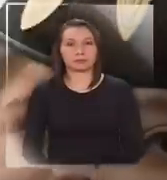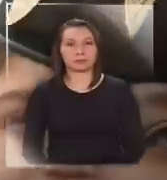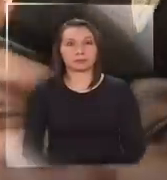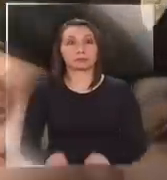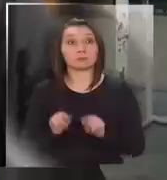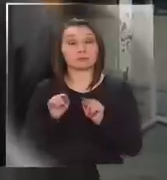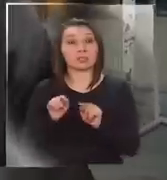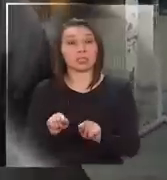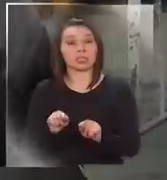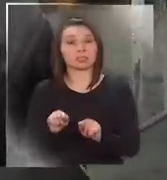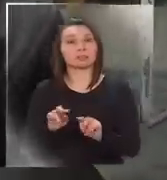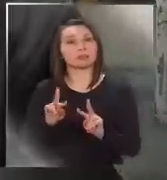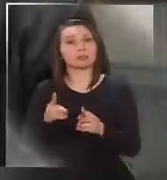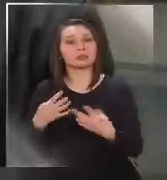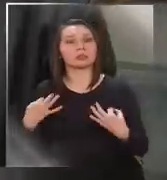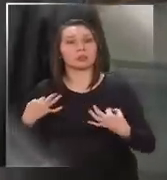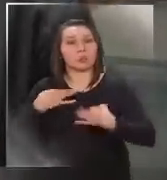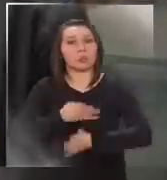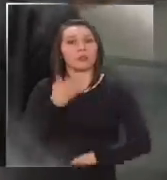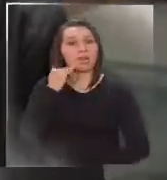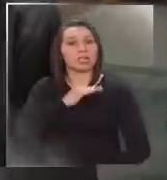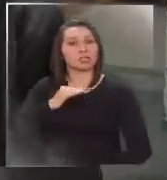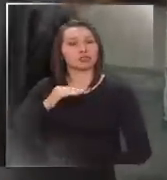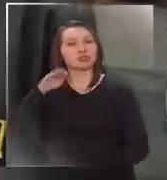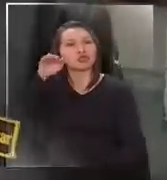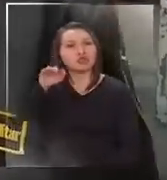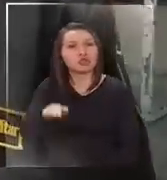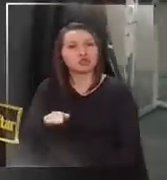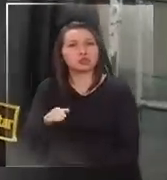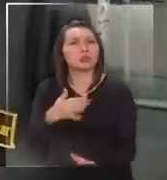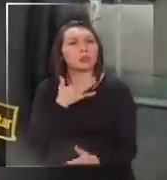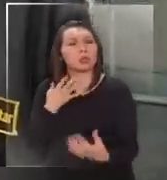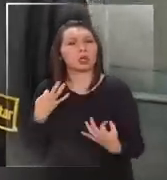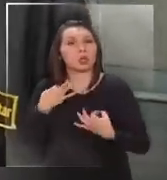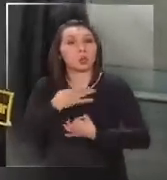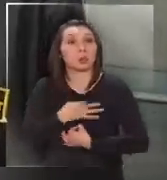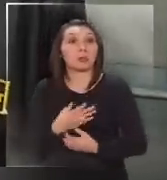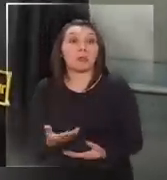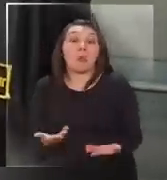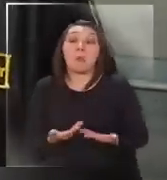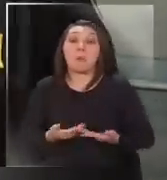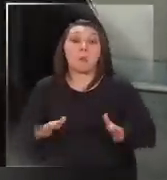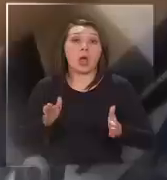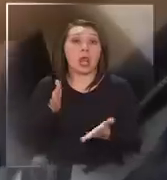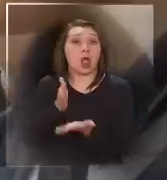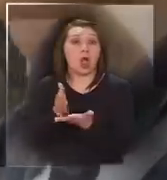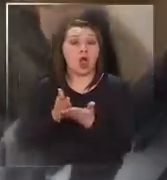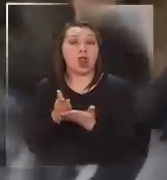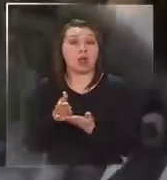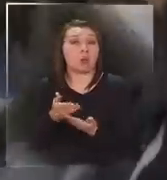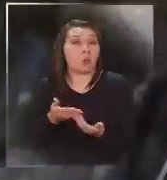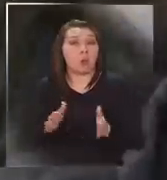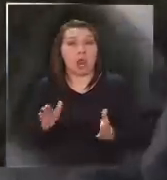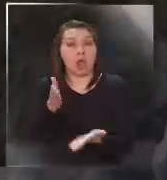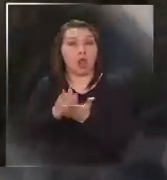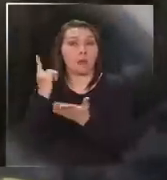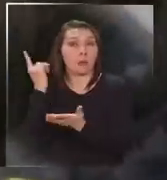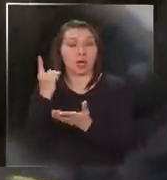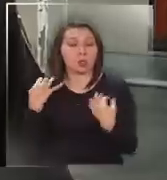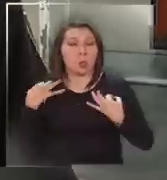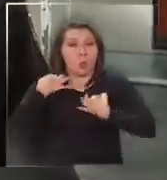¿Y eso de ponerle uniforme a los niñitos tan chiquititos? Pero es como cualquier uniforme que tiene cualquier colegio